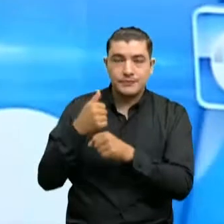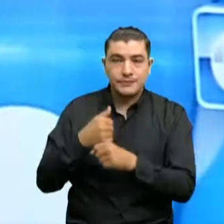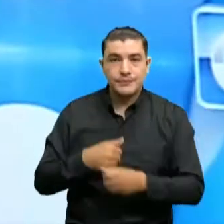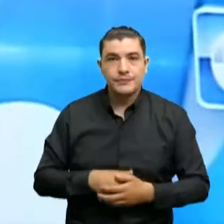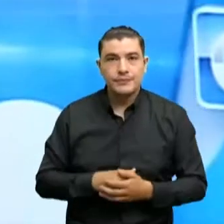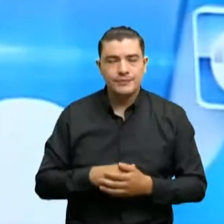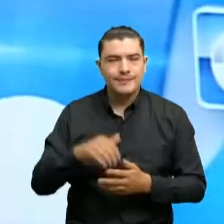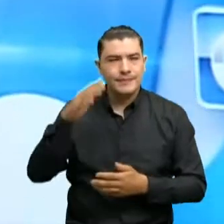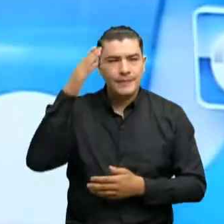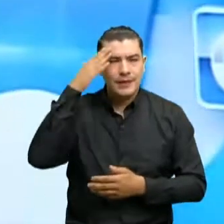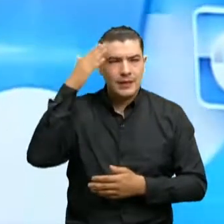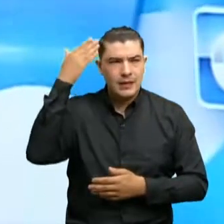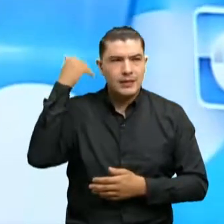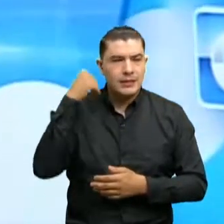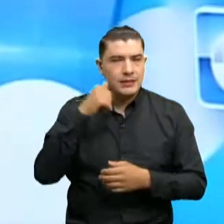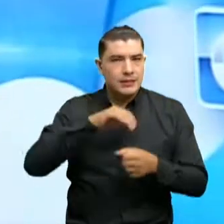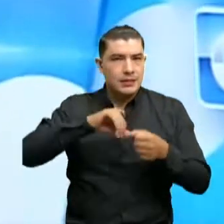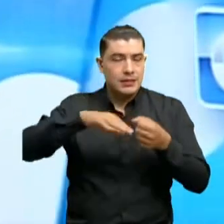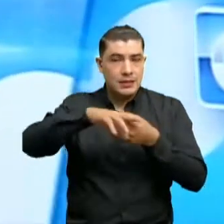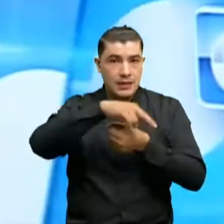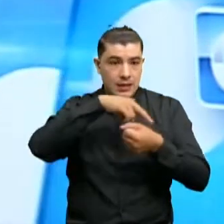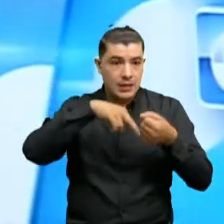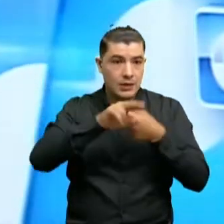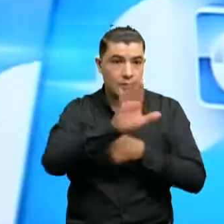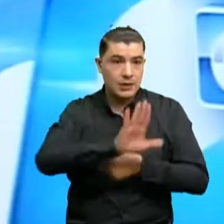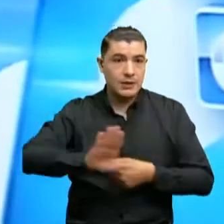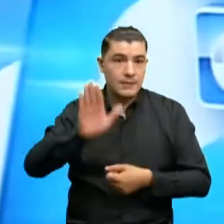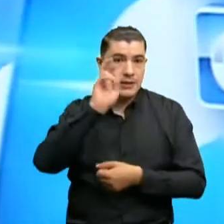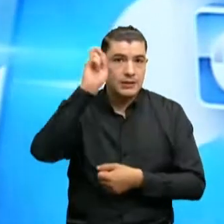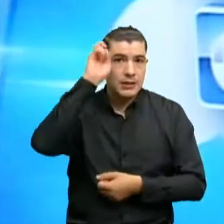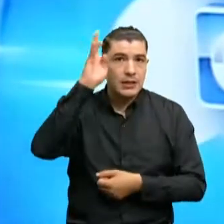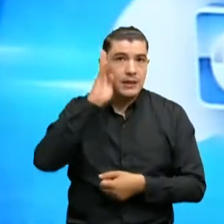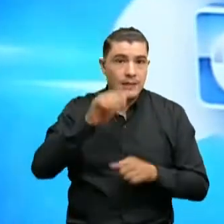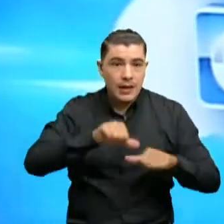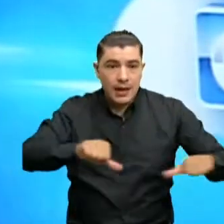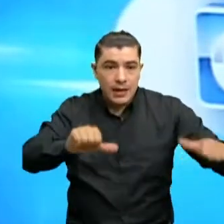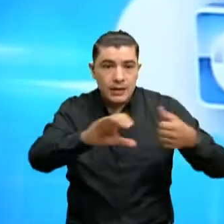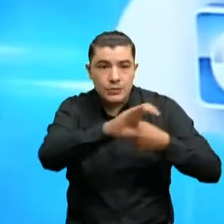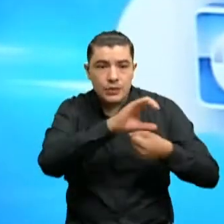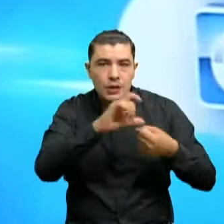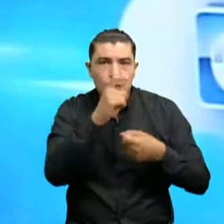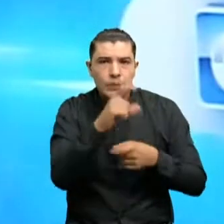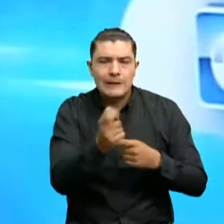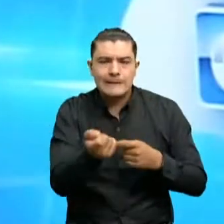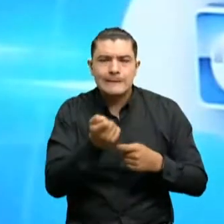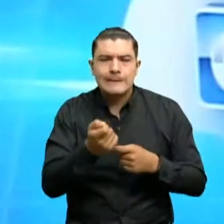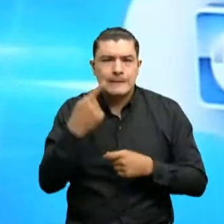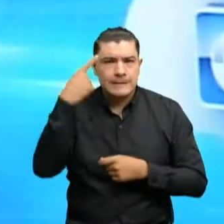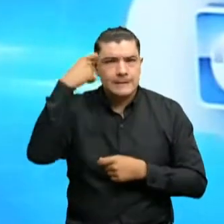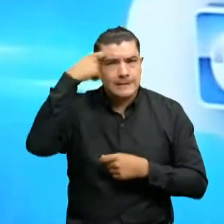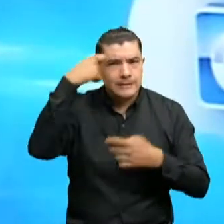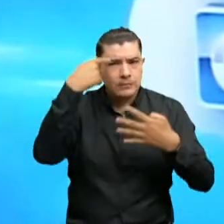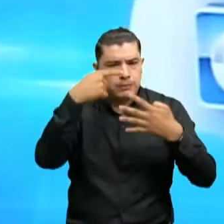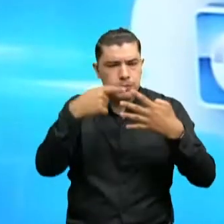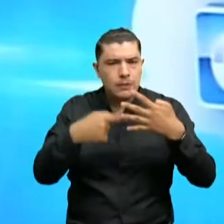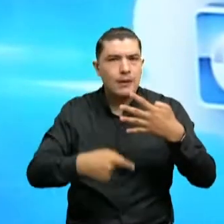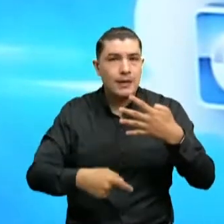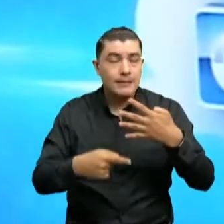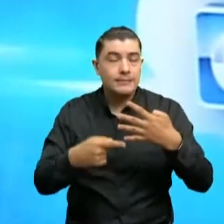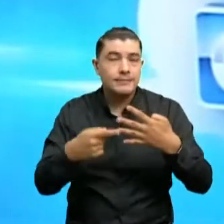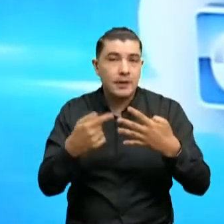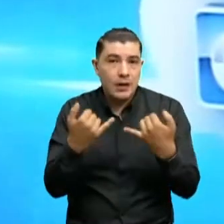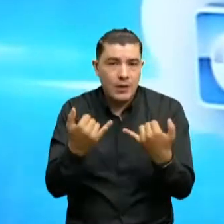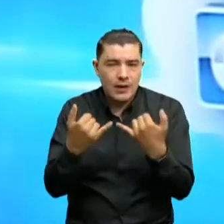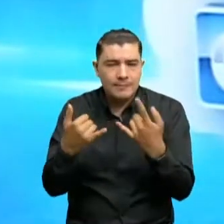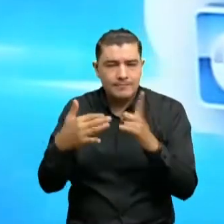y de manera particular el área metropolitana tiene grandes retos y tenemos que hacerla en contextos de la lectura apropiada